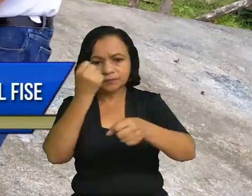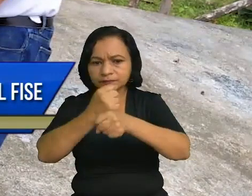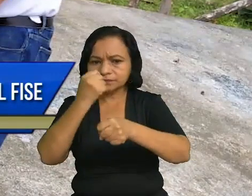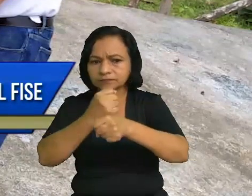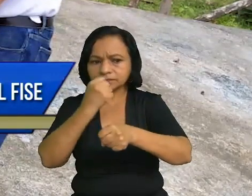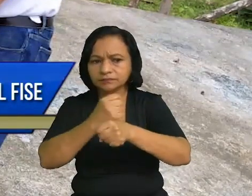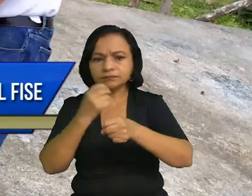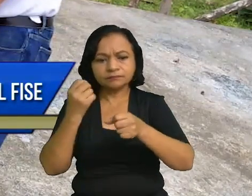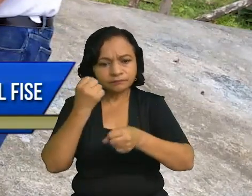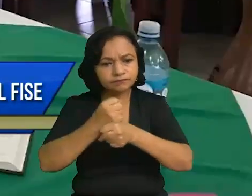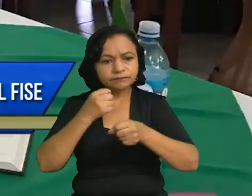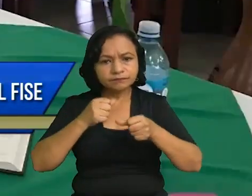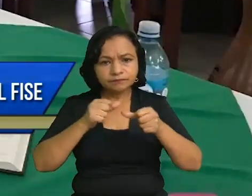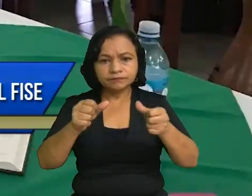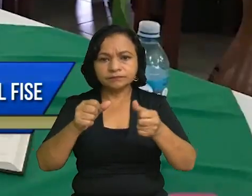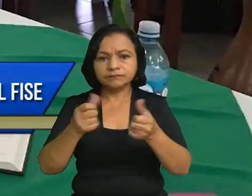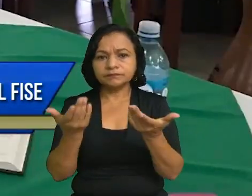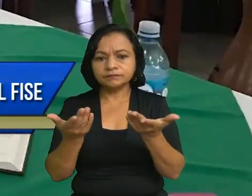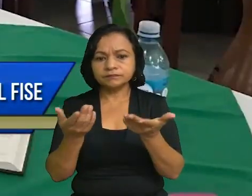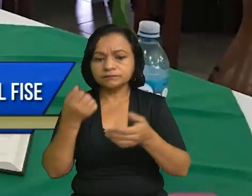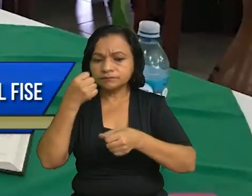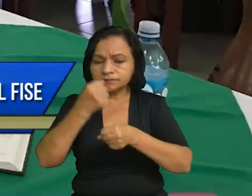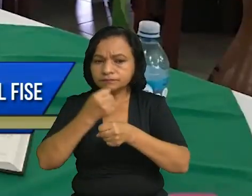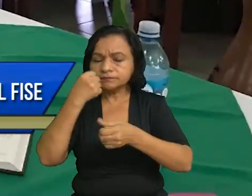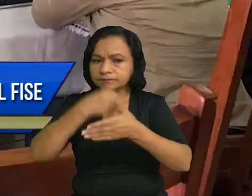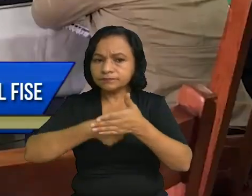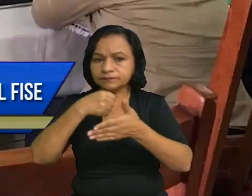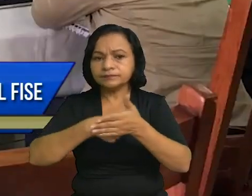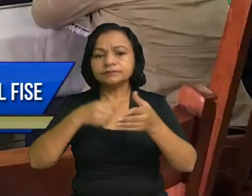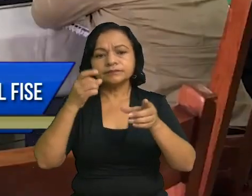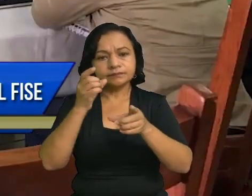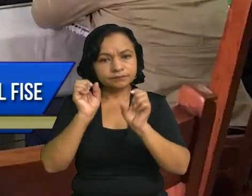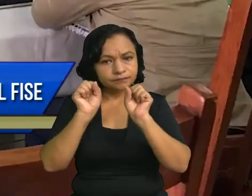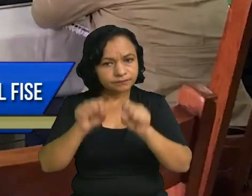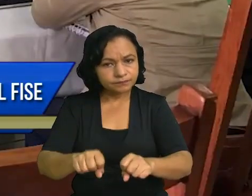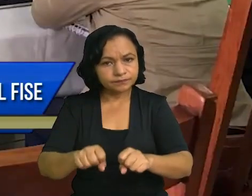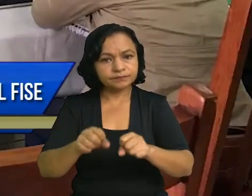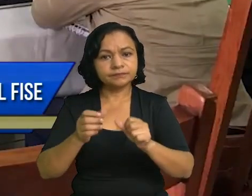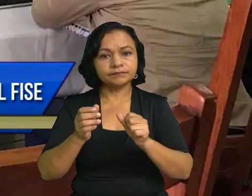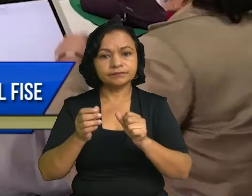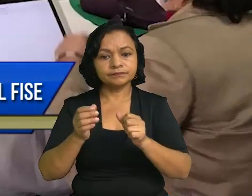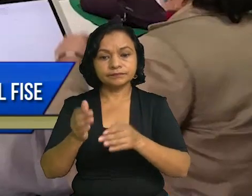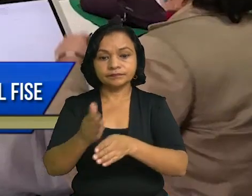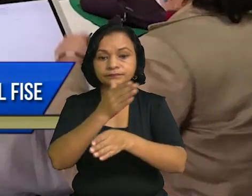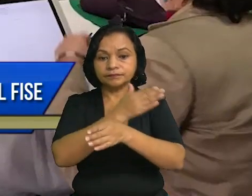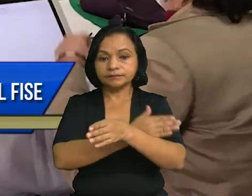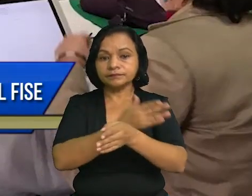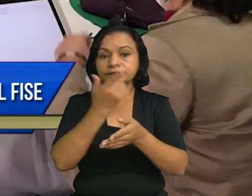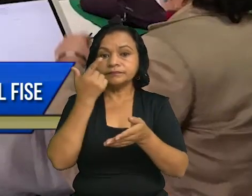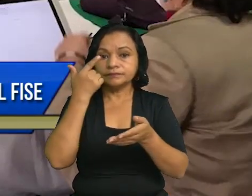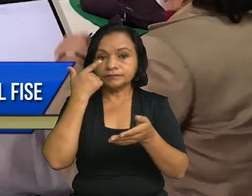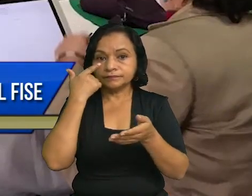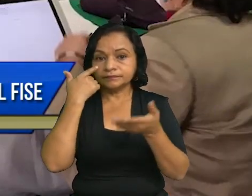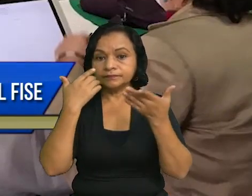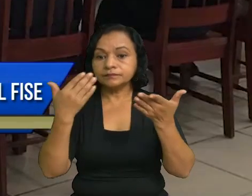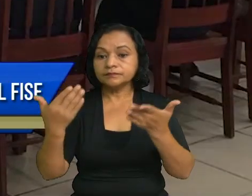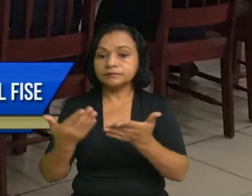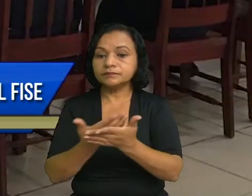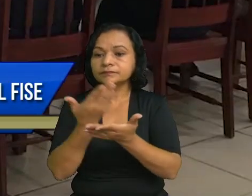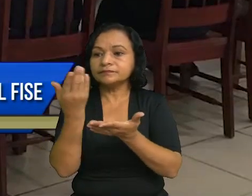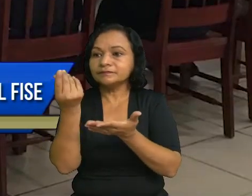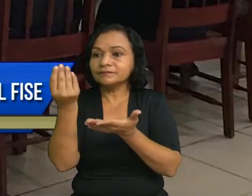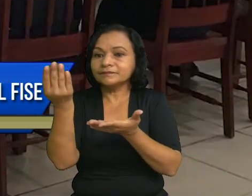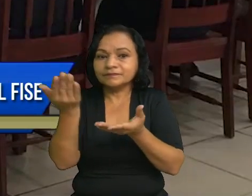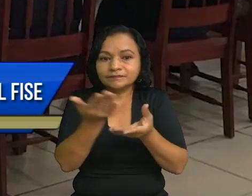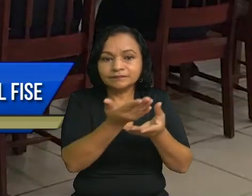menor tiempo posible con el menor de los esfuerzos también posible entonces es preparar las condiciones también para una nueva cartera y se